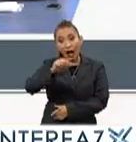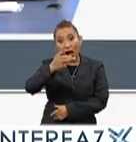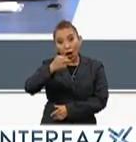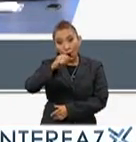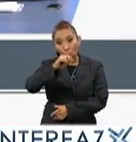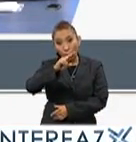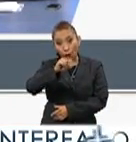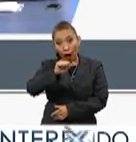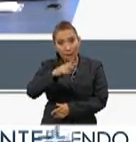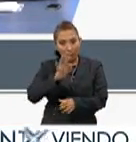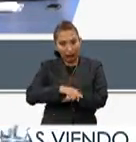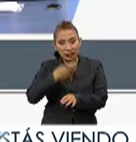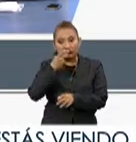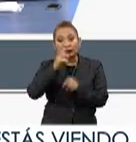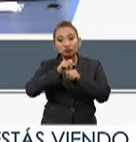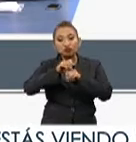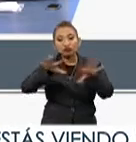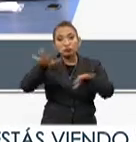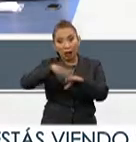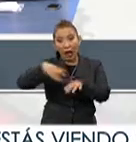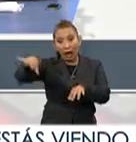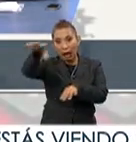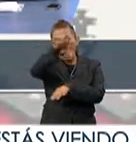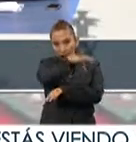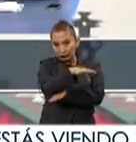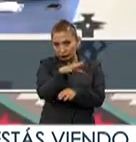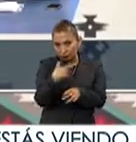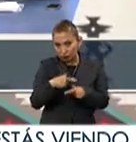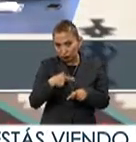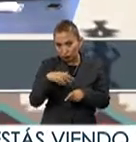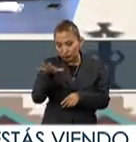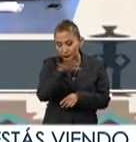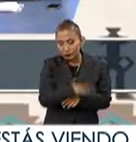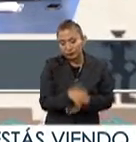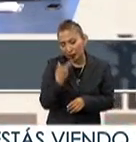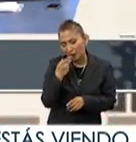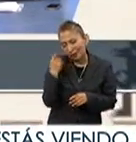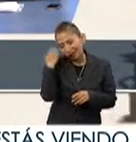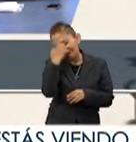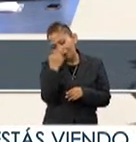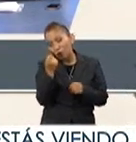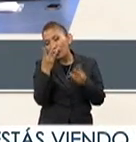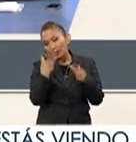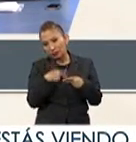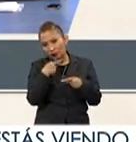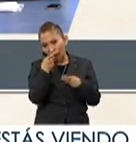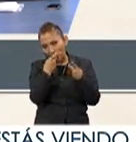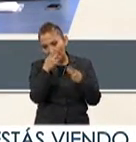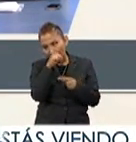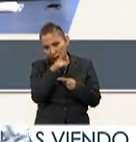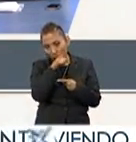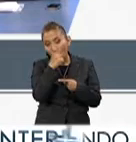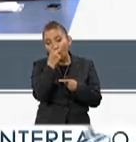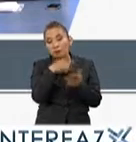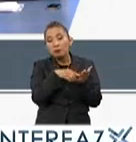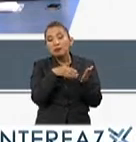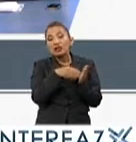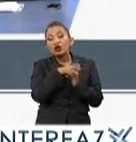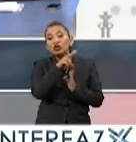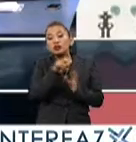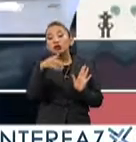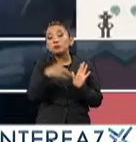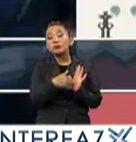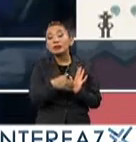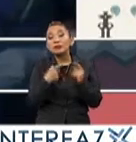habla? Sí, si pensamos en el número de hablantes, más de 1.200.000